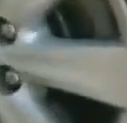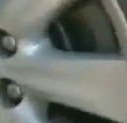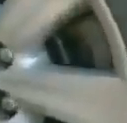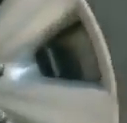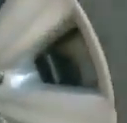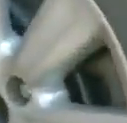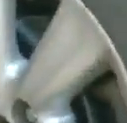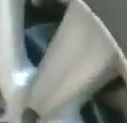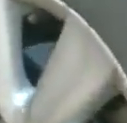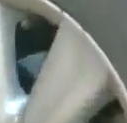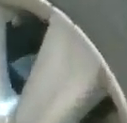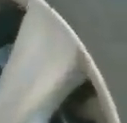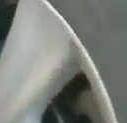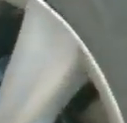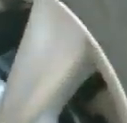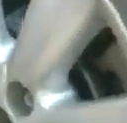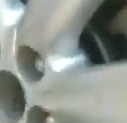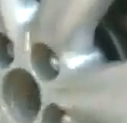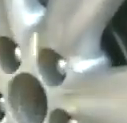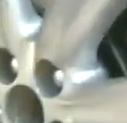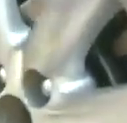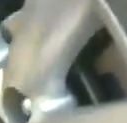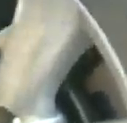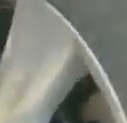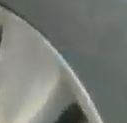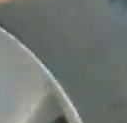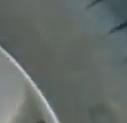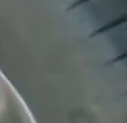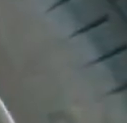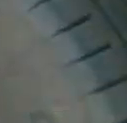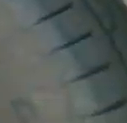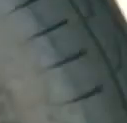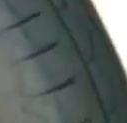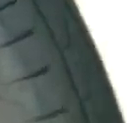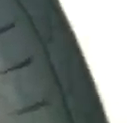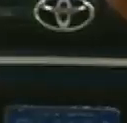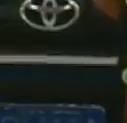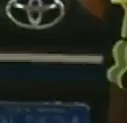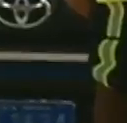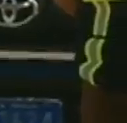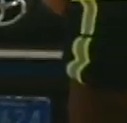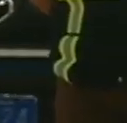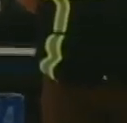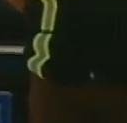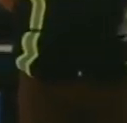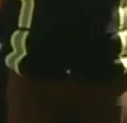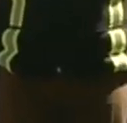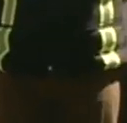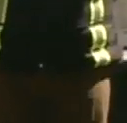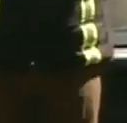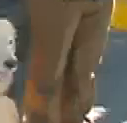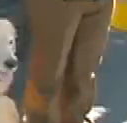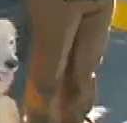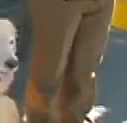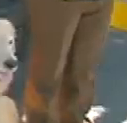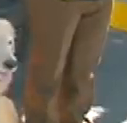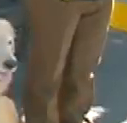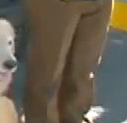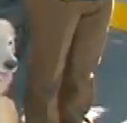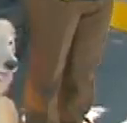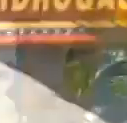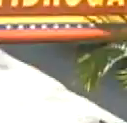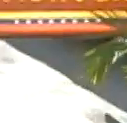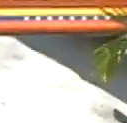entrenamos a nuestros semovientes caninos y sus respectivos guías para la detección de la sustancia asimismo